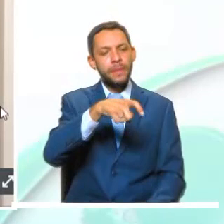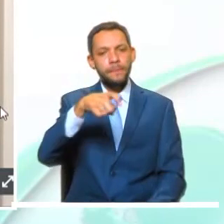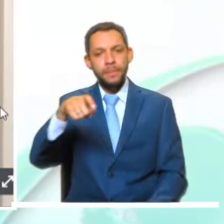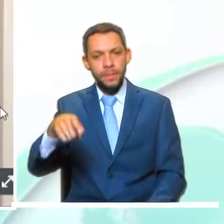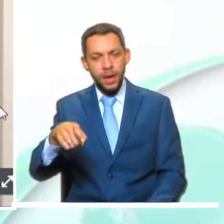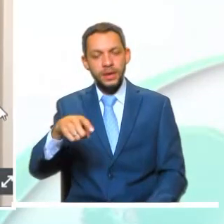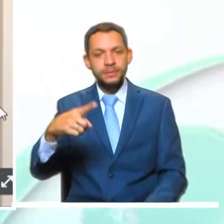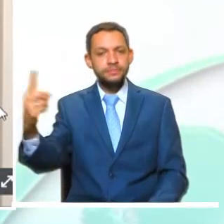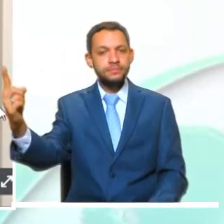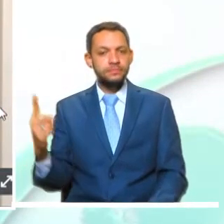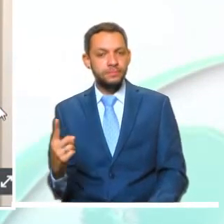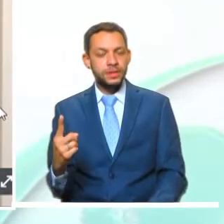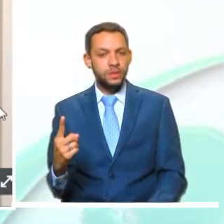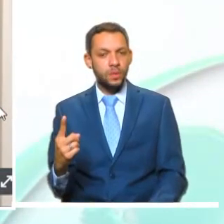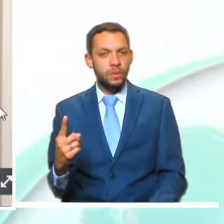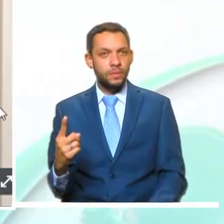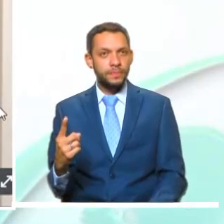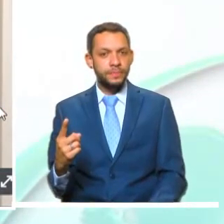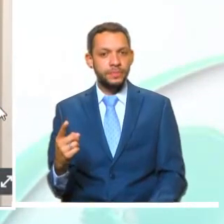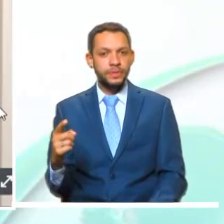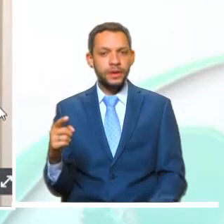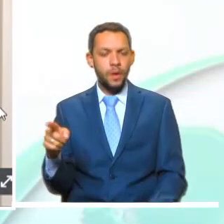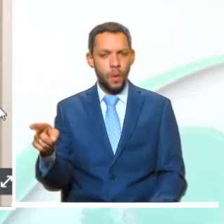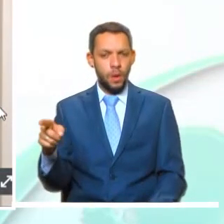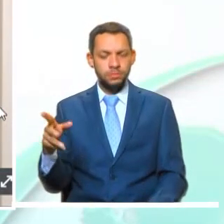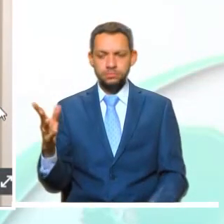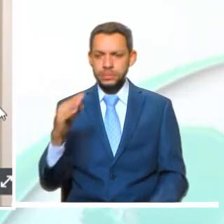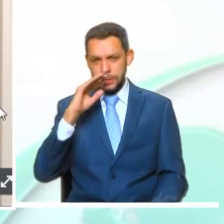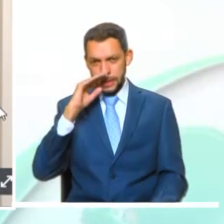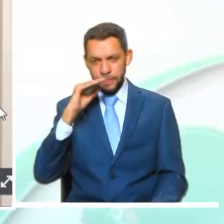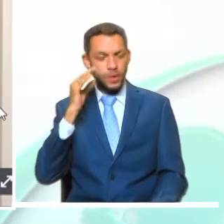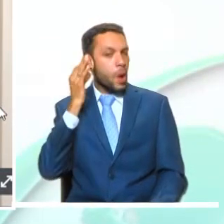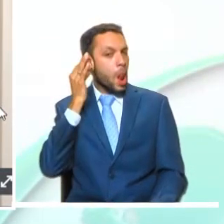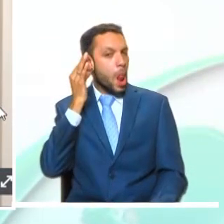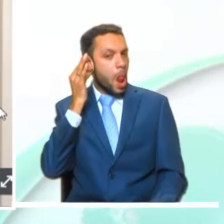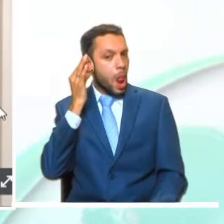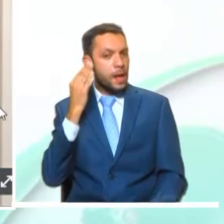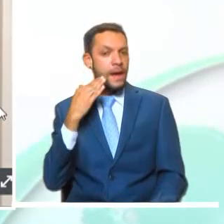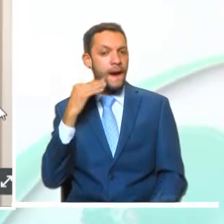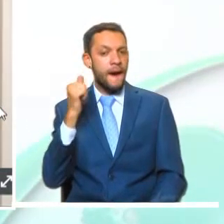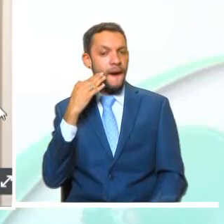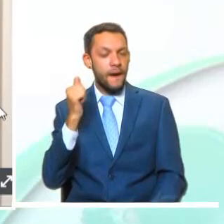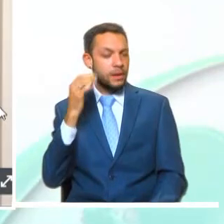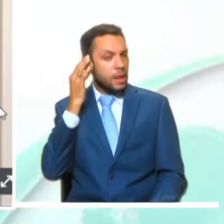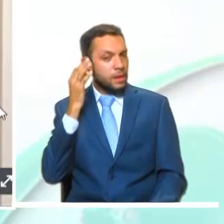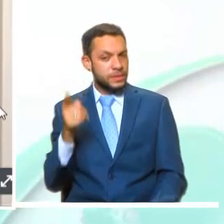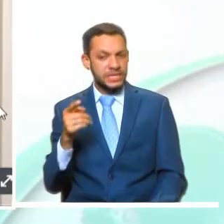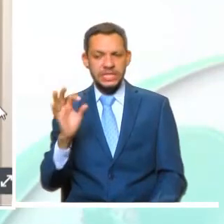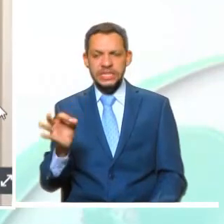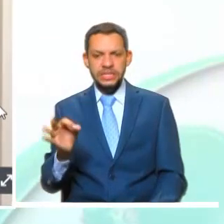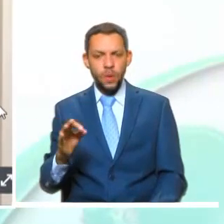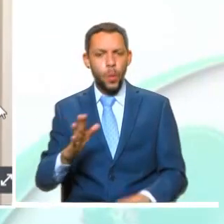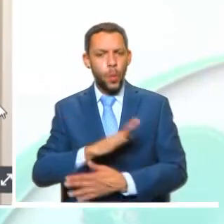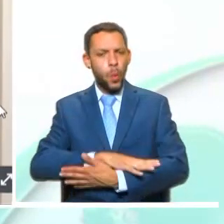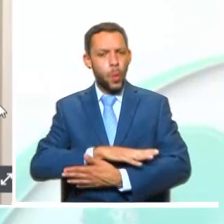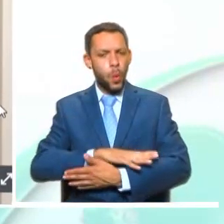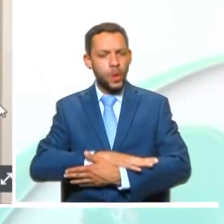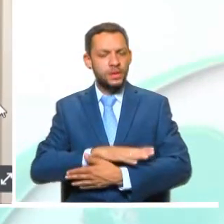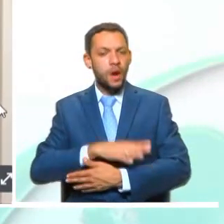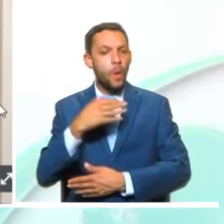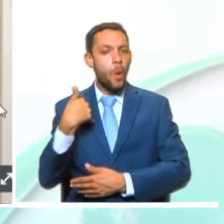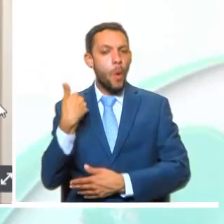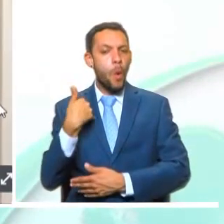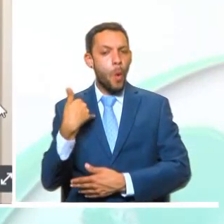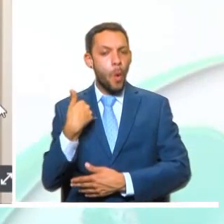me tocó a tn la era una niña muy juiciosa es una niña muy juiciosa que siempre se decía la citología haz que